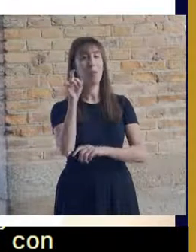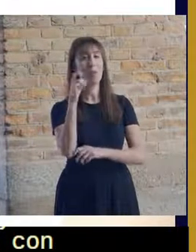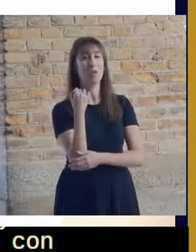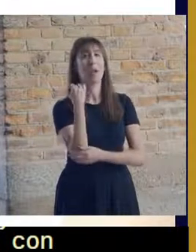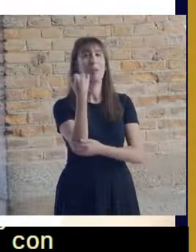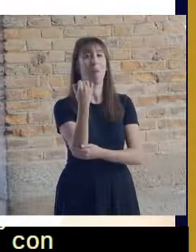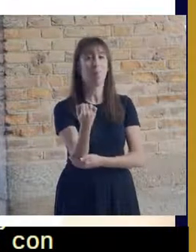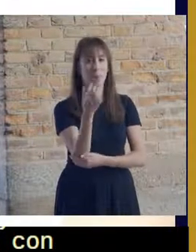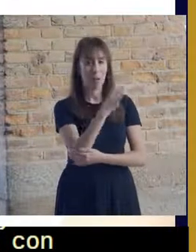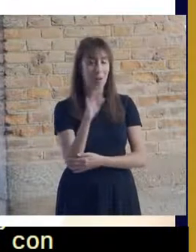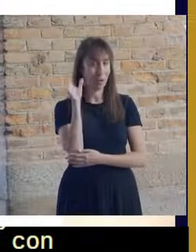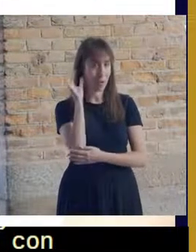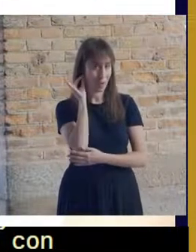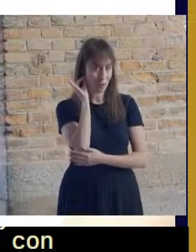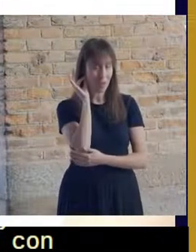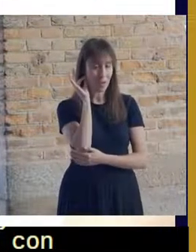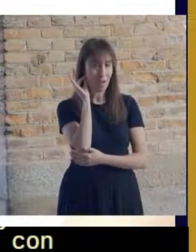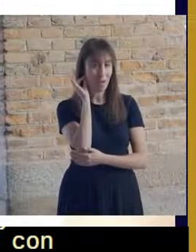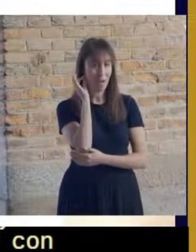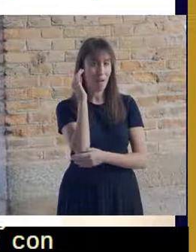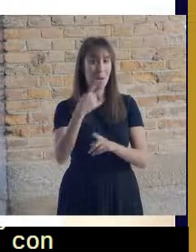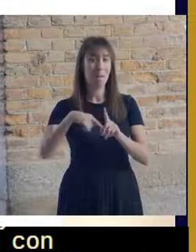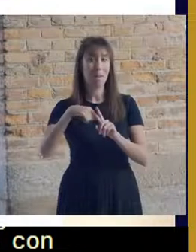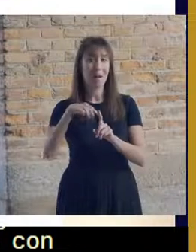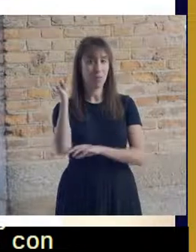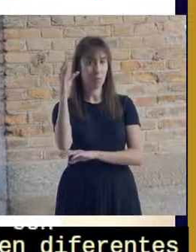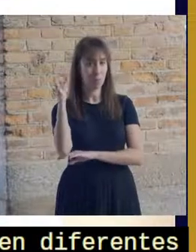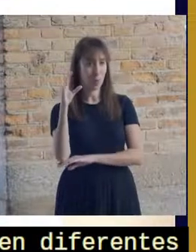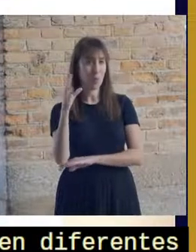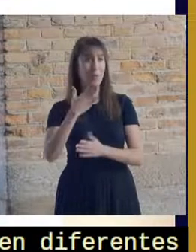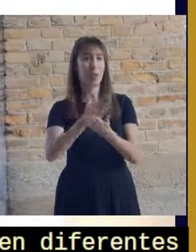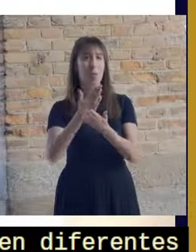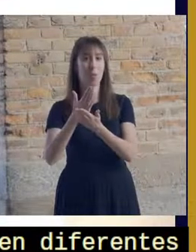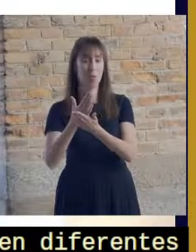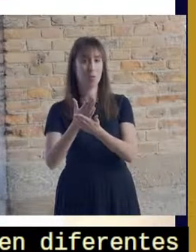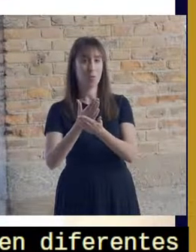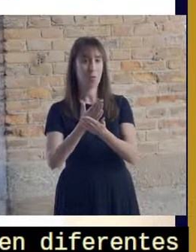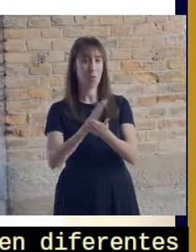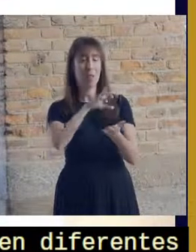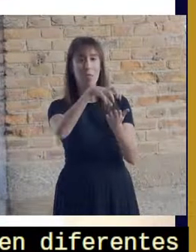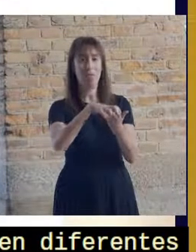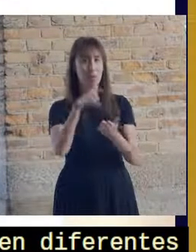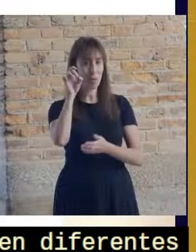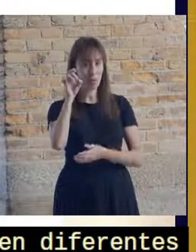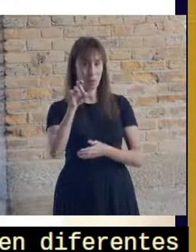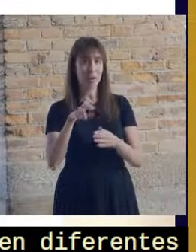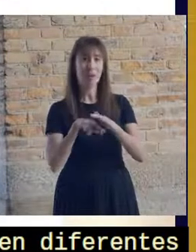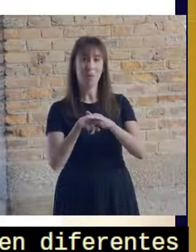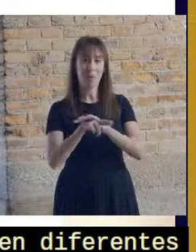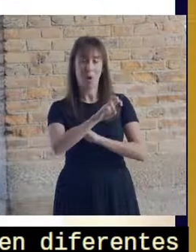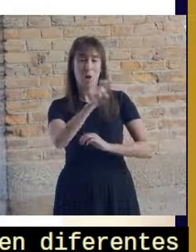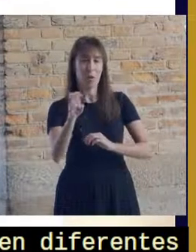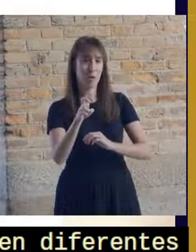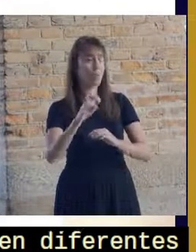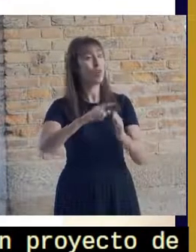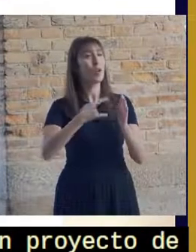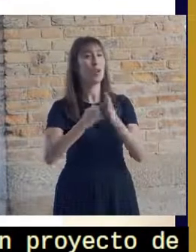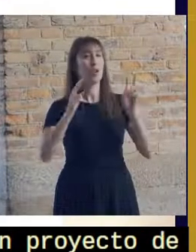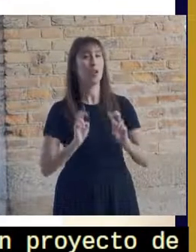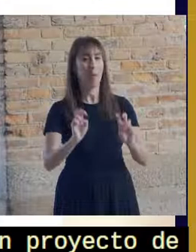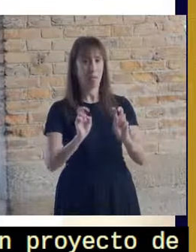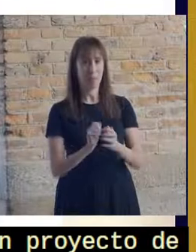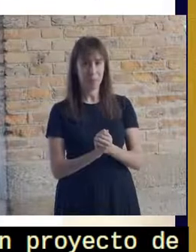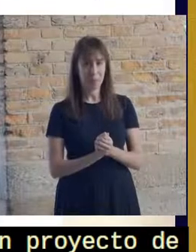auditiva y participado como ponente en diferentes cursos del centro de profesores y recursos y algún proyecto de